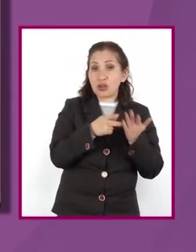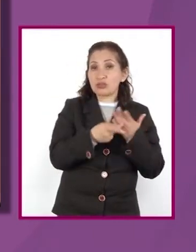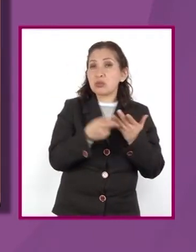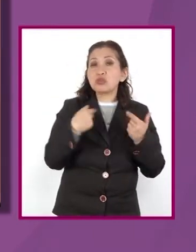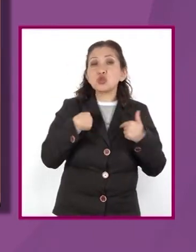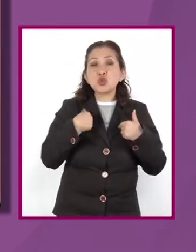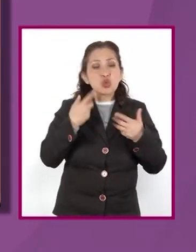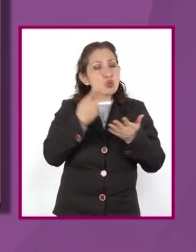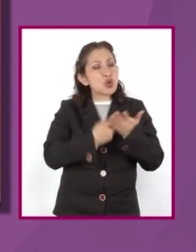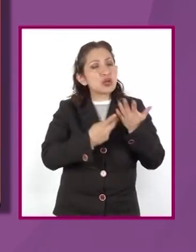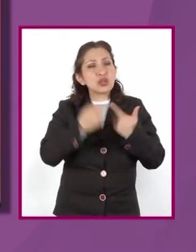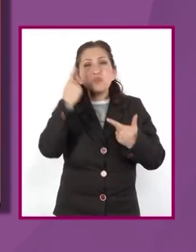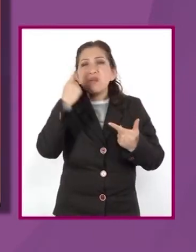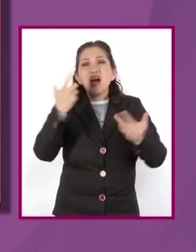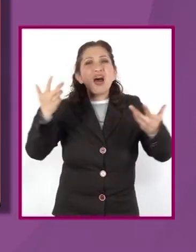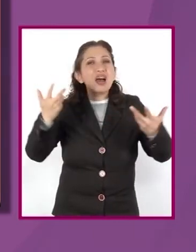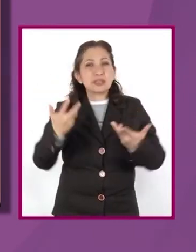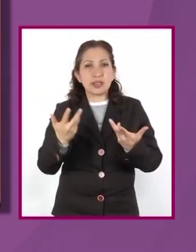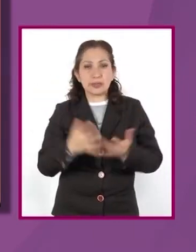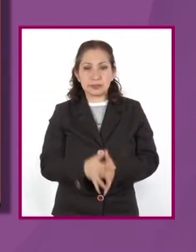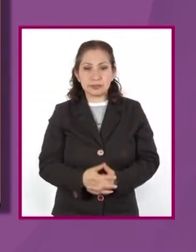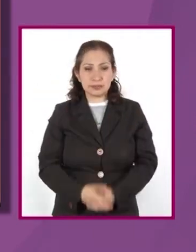es decir,